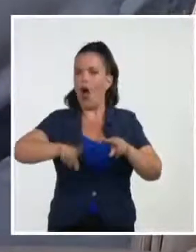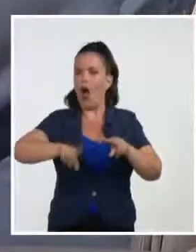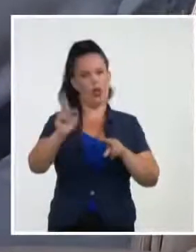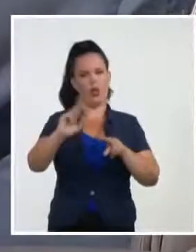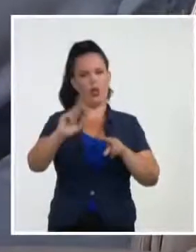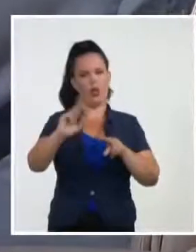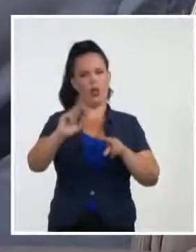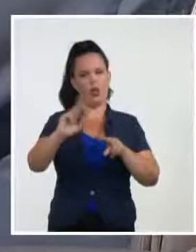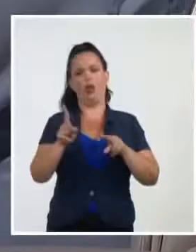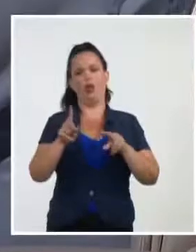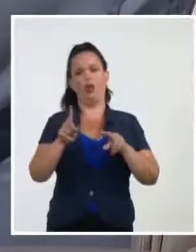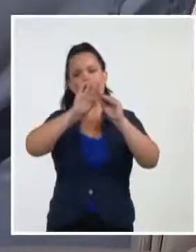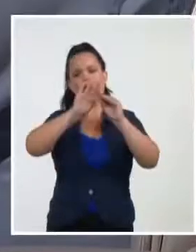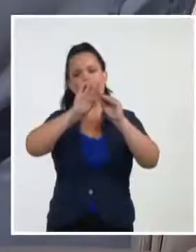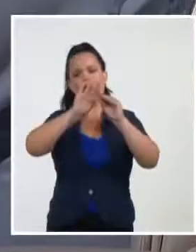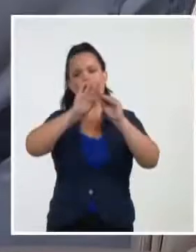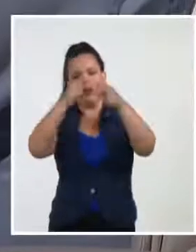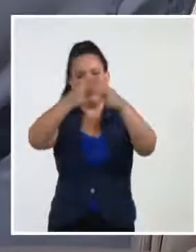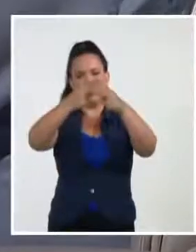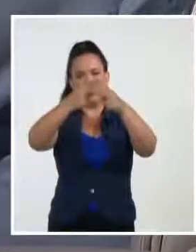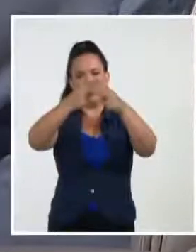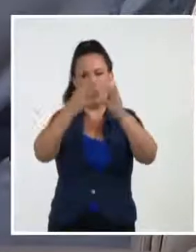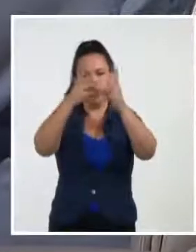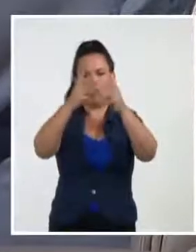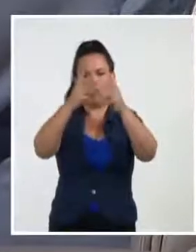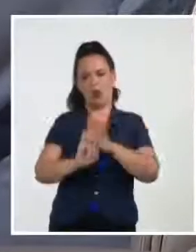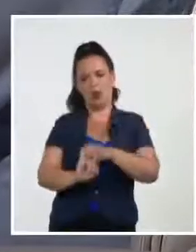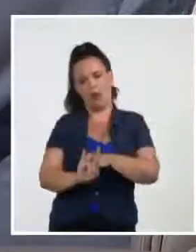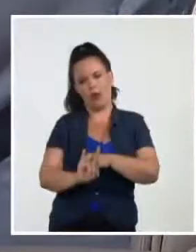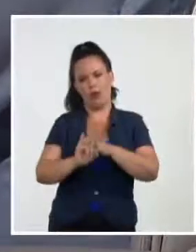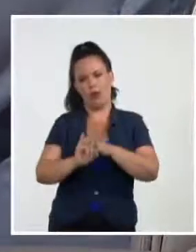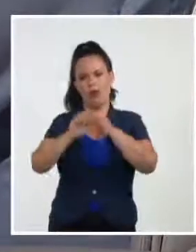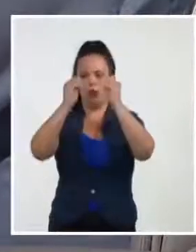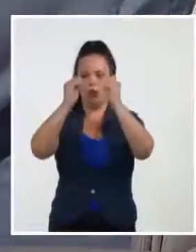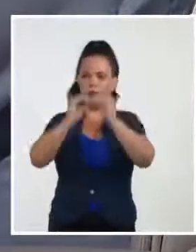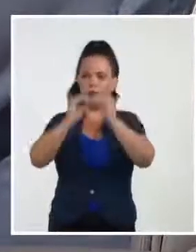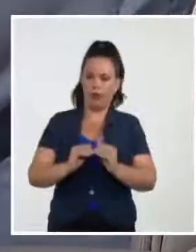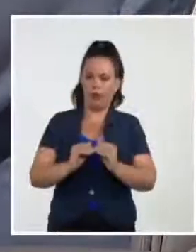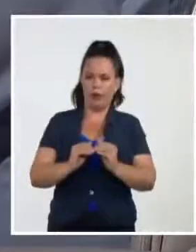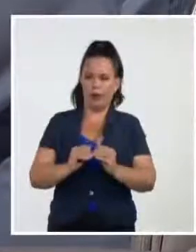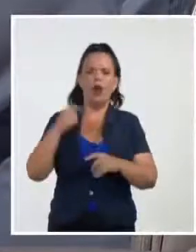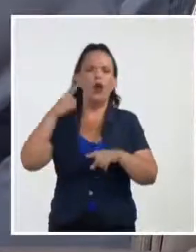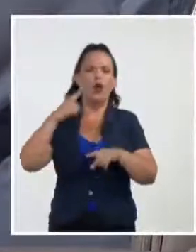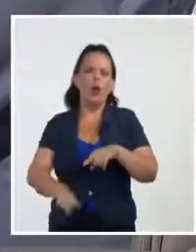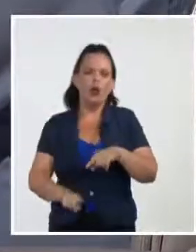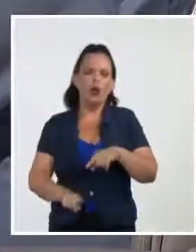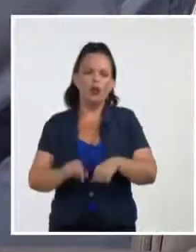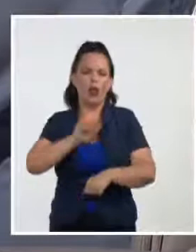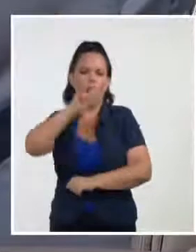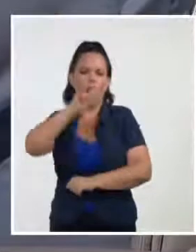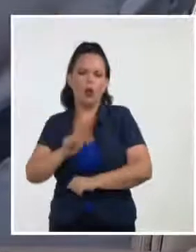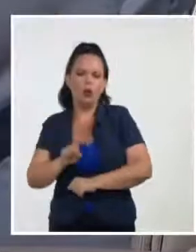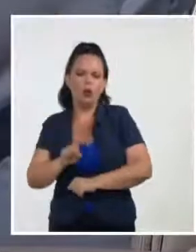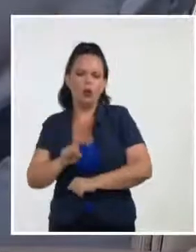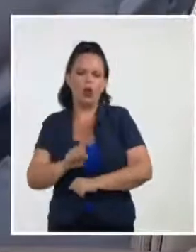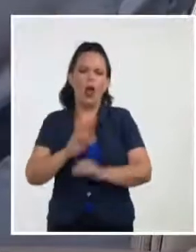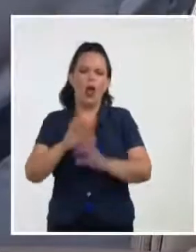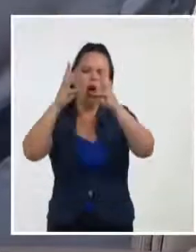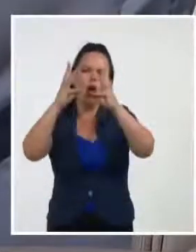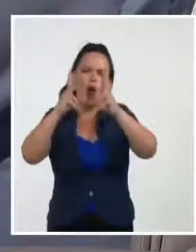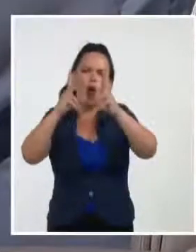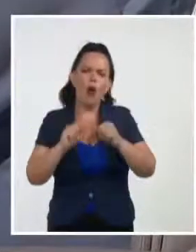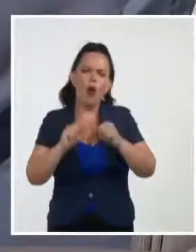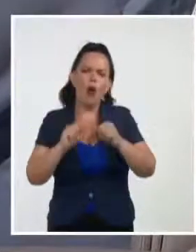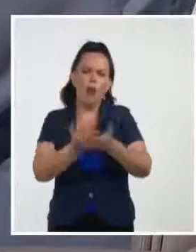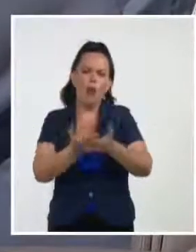es un indicativo. Y el otro elemento es cuánto se ha multiplicado también la cantidad de análisis, de test que todos los días está haciendo